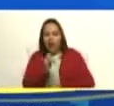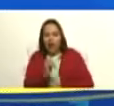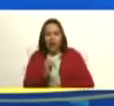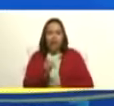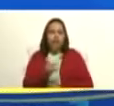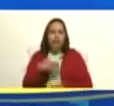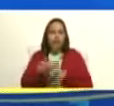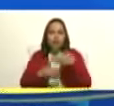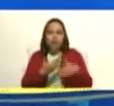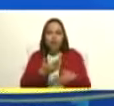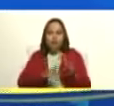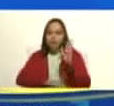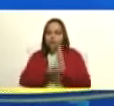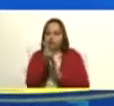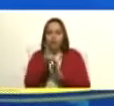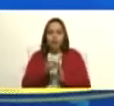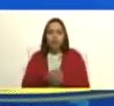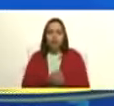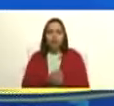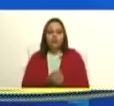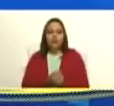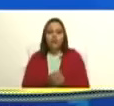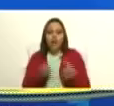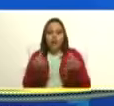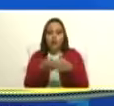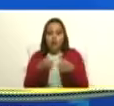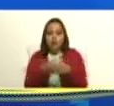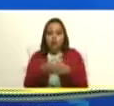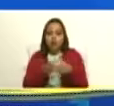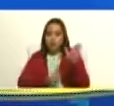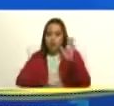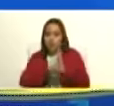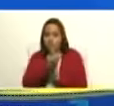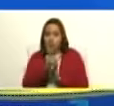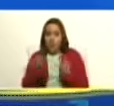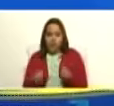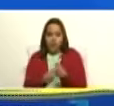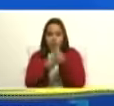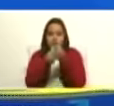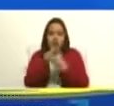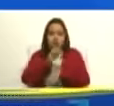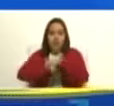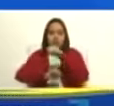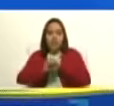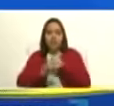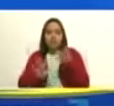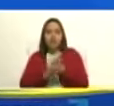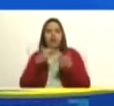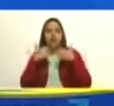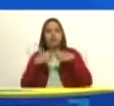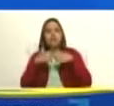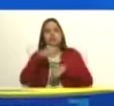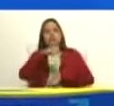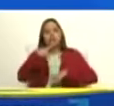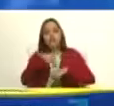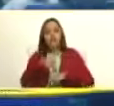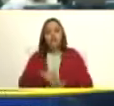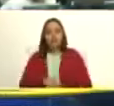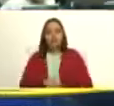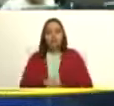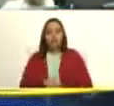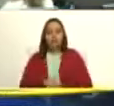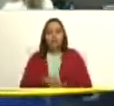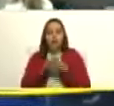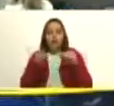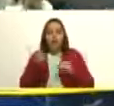lo que ha venido ocurriendo en las plataformas de producción y acompañamiento en defensa de la industria nacional. Todo lo que ha sido